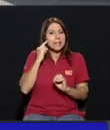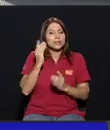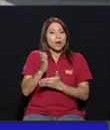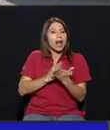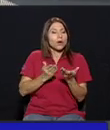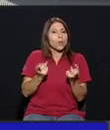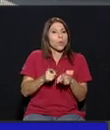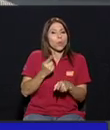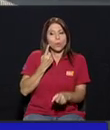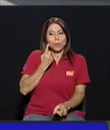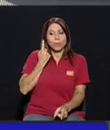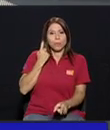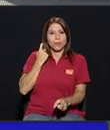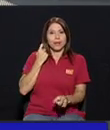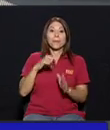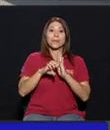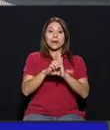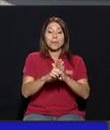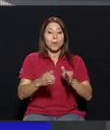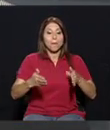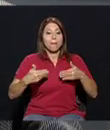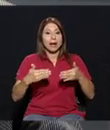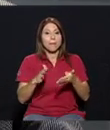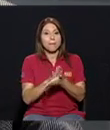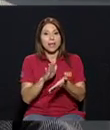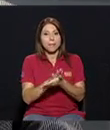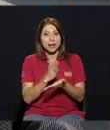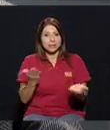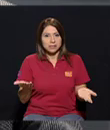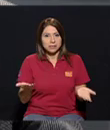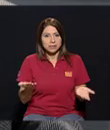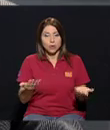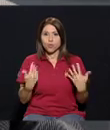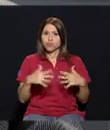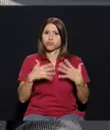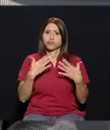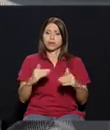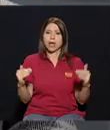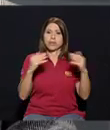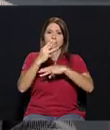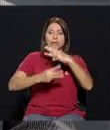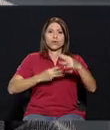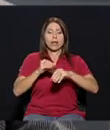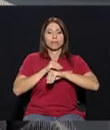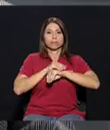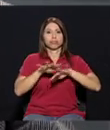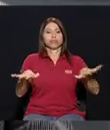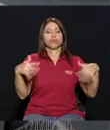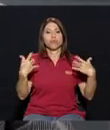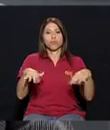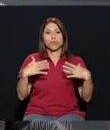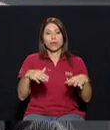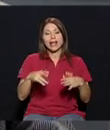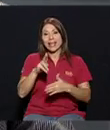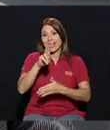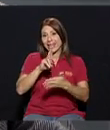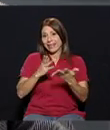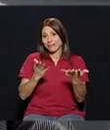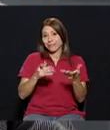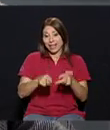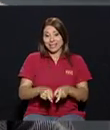conocido, los Panama Papers, por ejemplo. Bueno, ha sido un escándalo mundial, bueno, en el cual